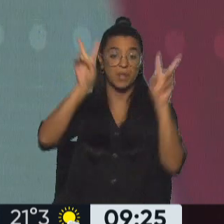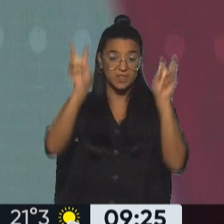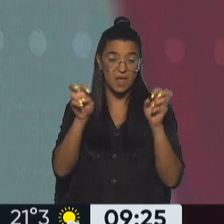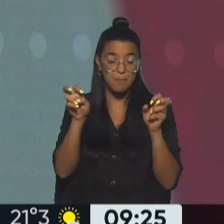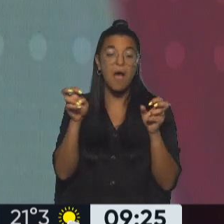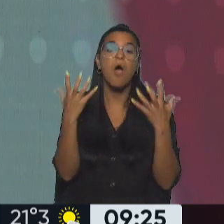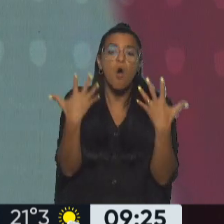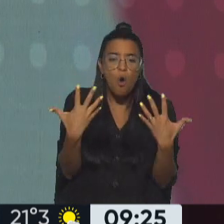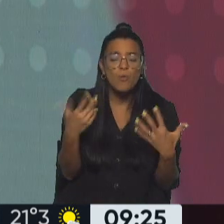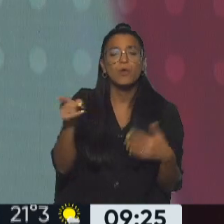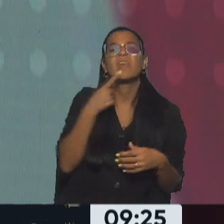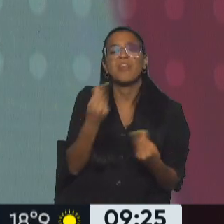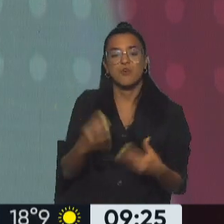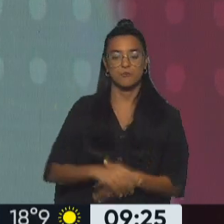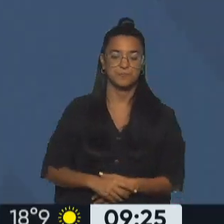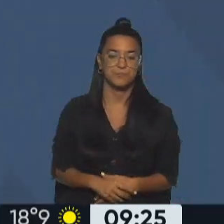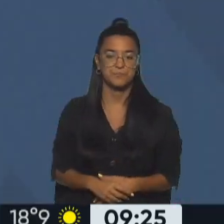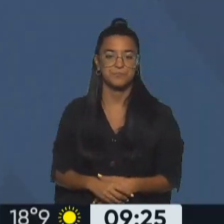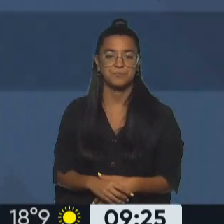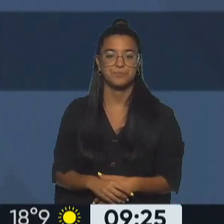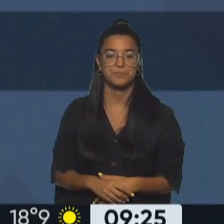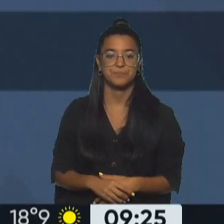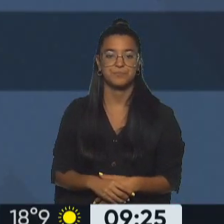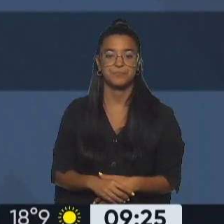lógicamente se refirió de esta manera